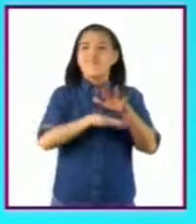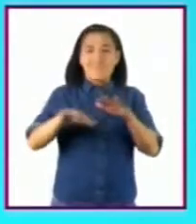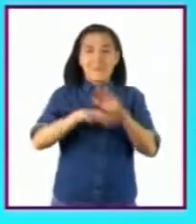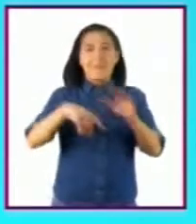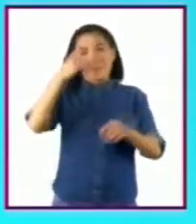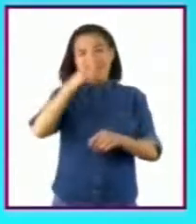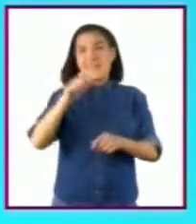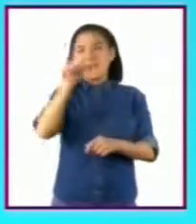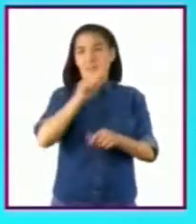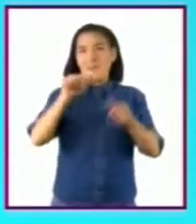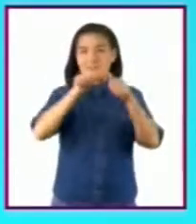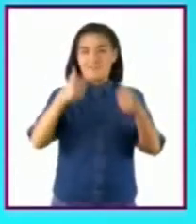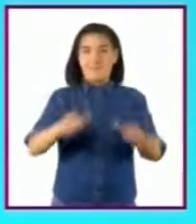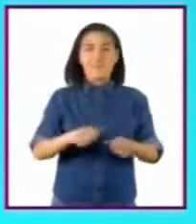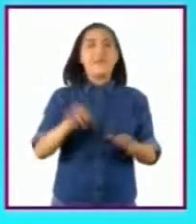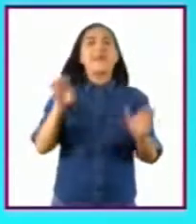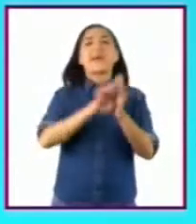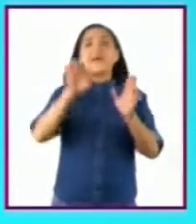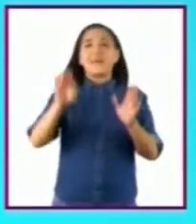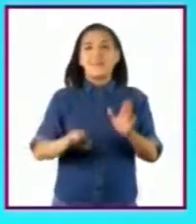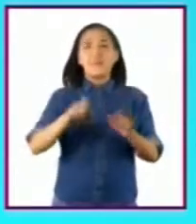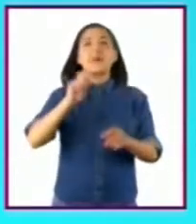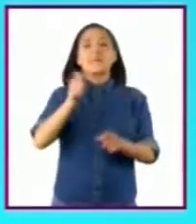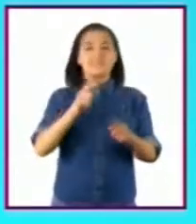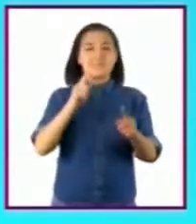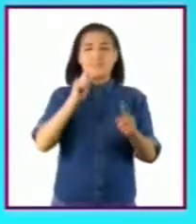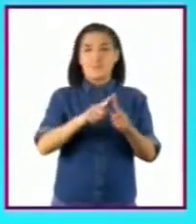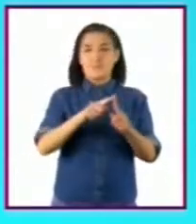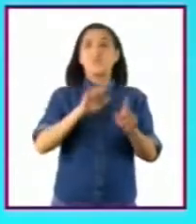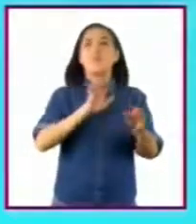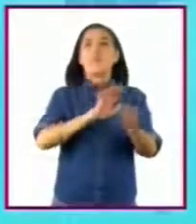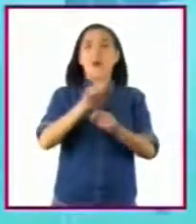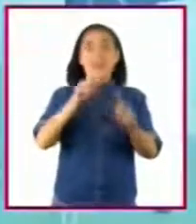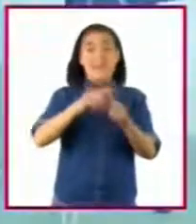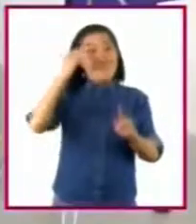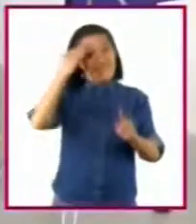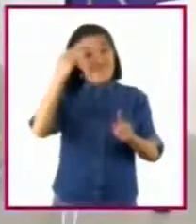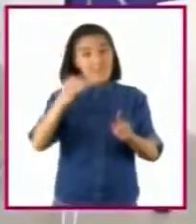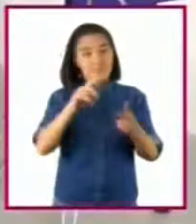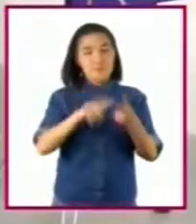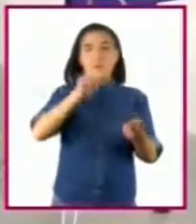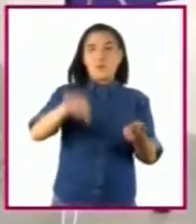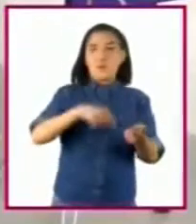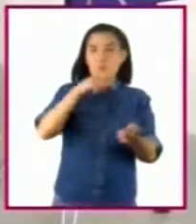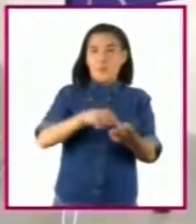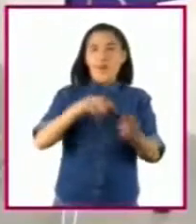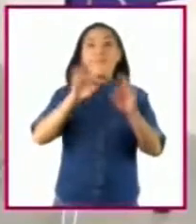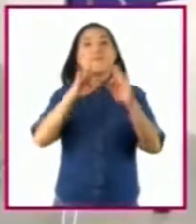artísticos. Por ejemplo, que incluyan elementos de tiempo y espacio o